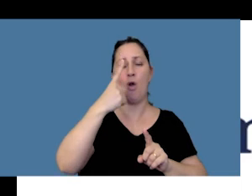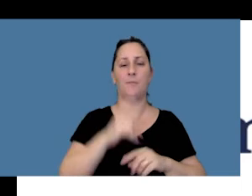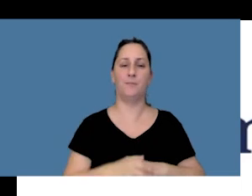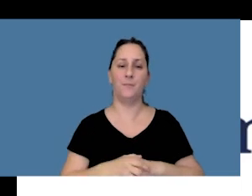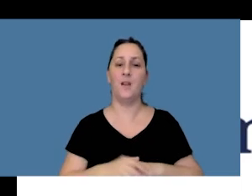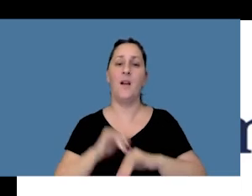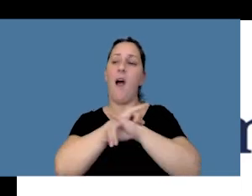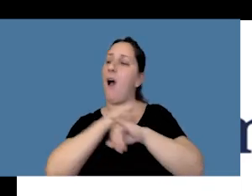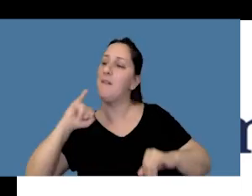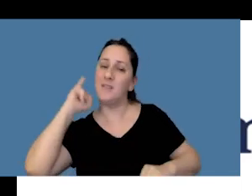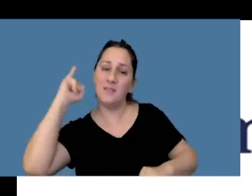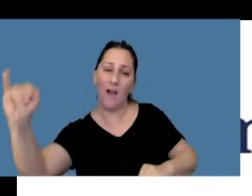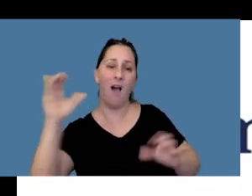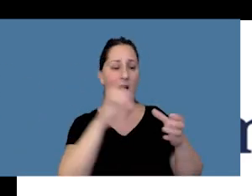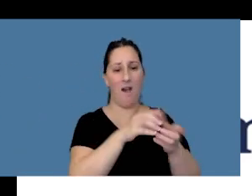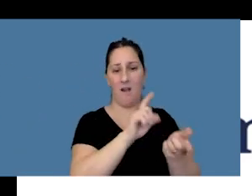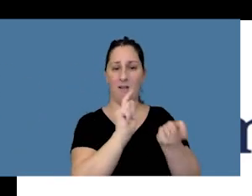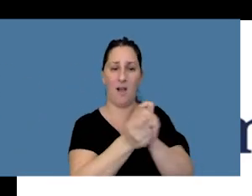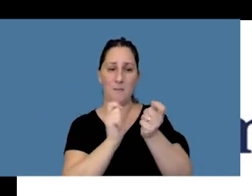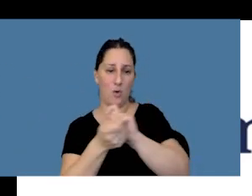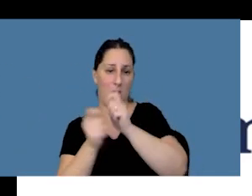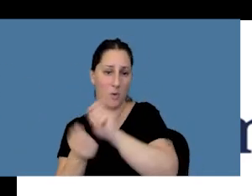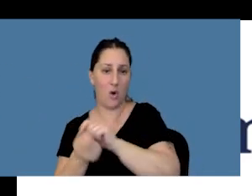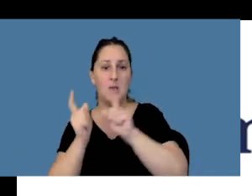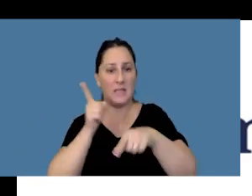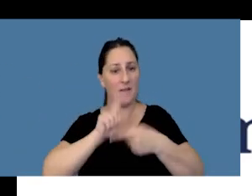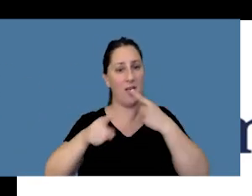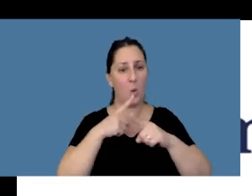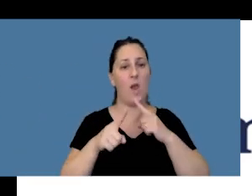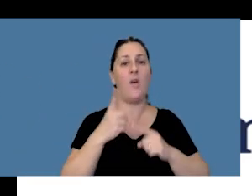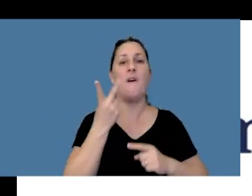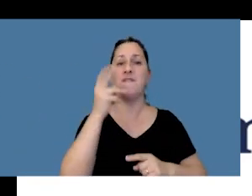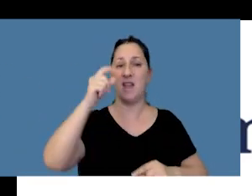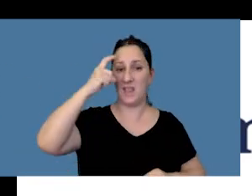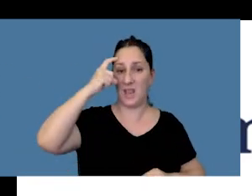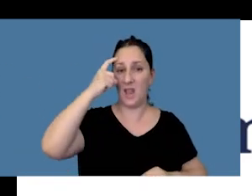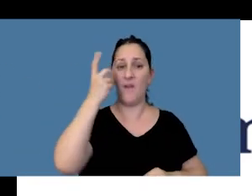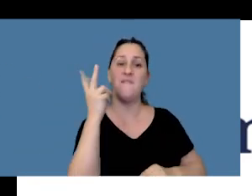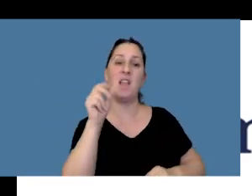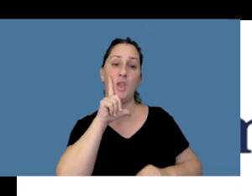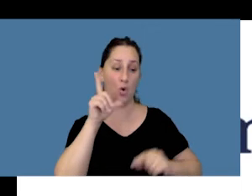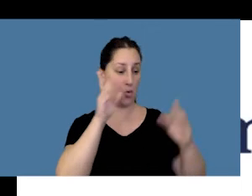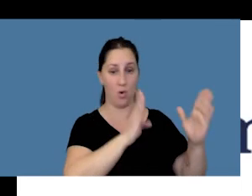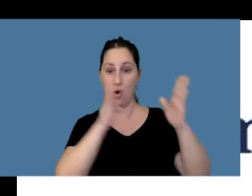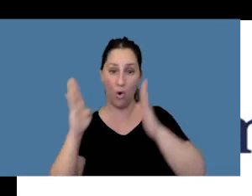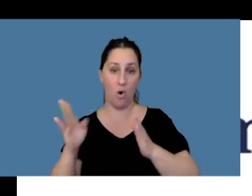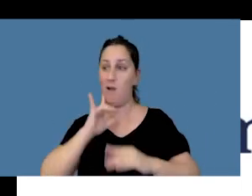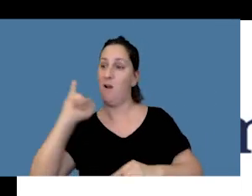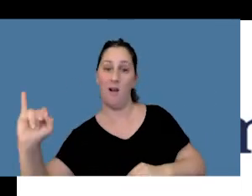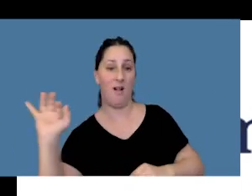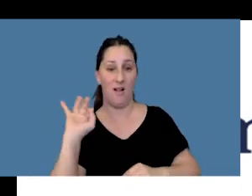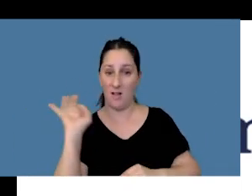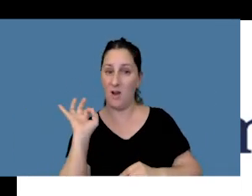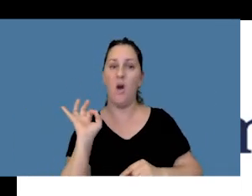informó su recategorización en la ocasión que se pautaba, o sea, 20 de enero o 20 de julio, o la recategorización